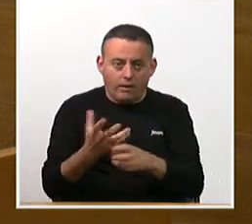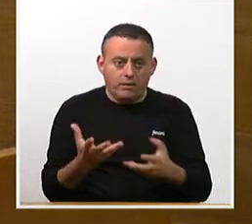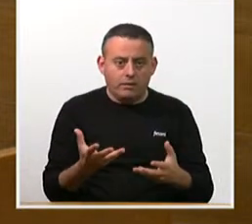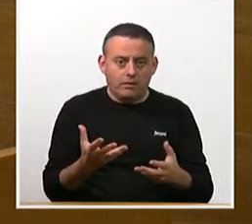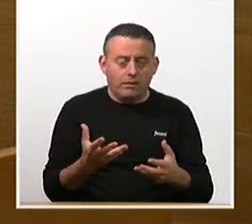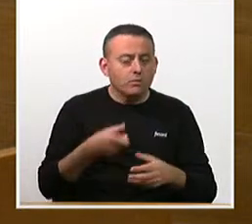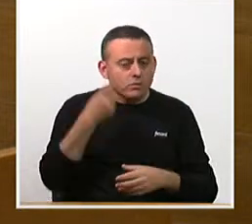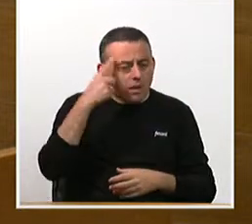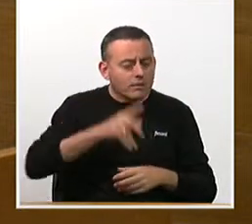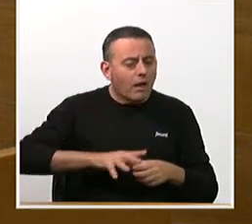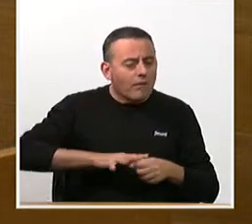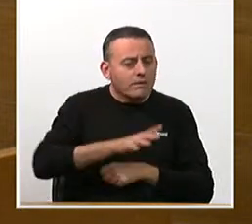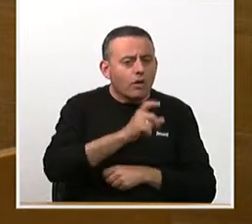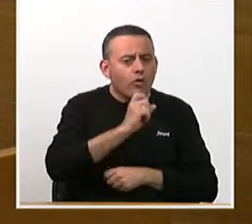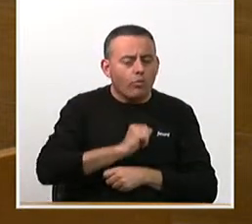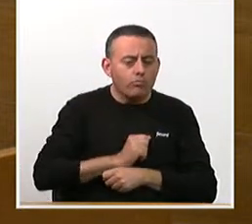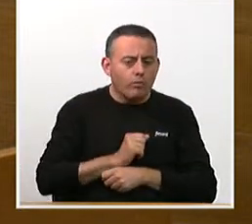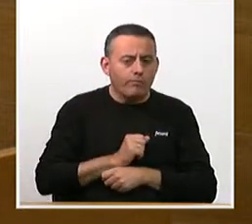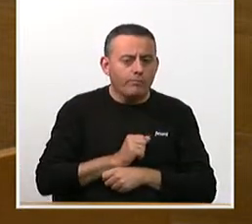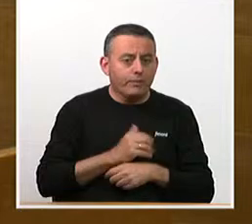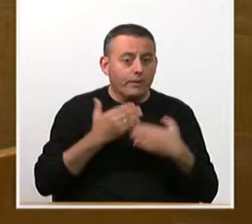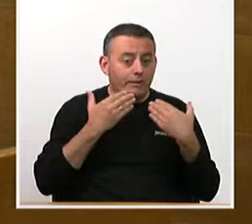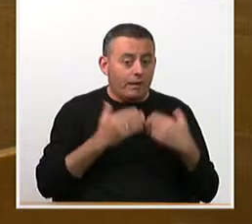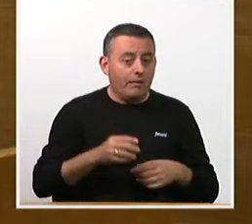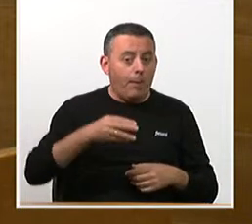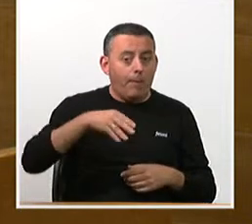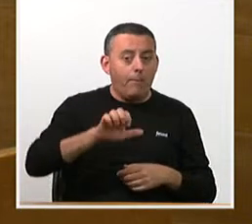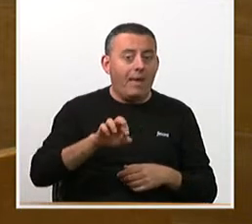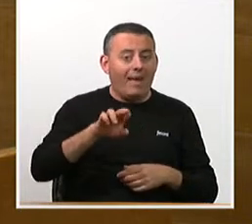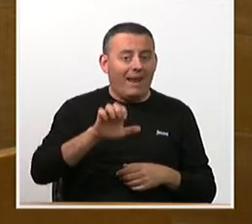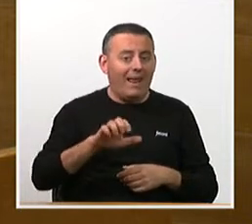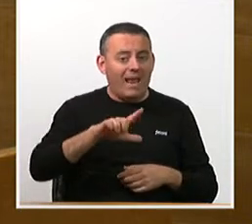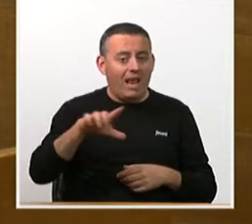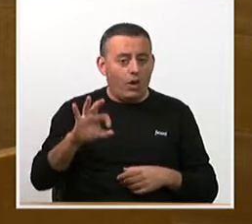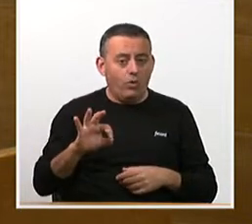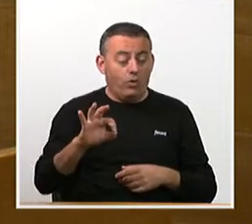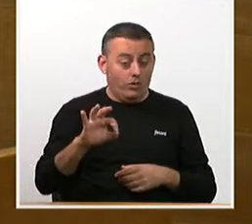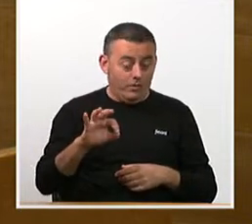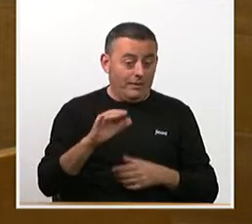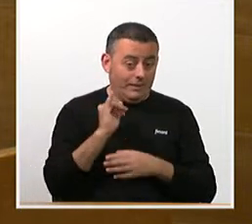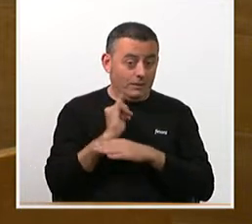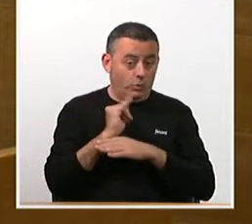delr de la forma profal del el empresar